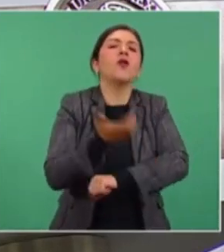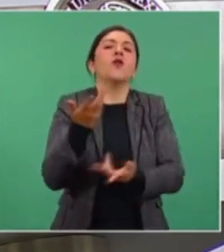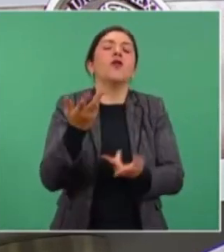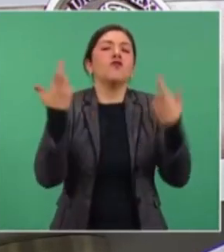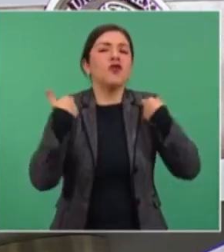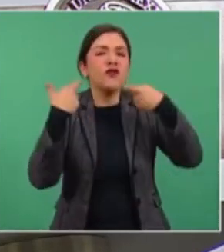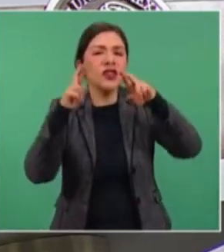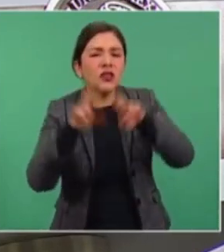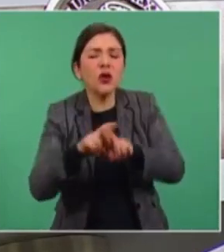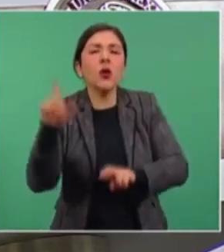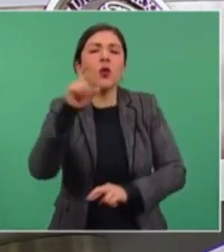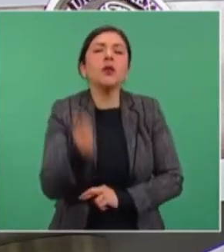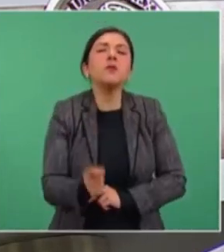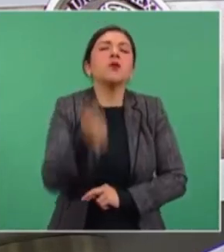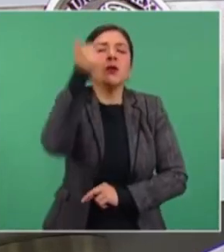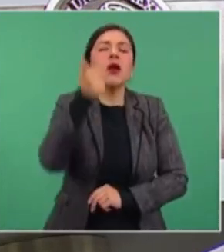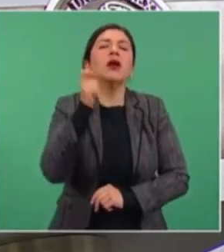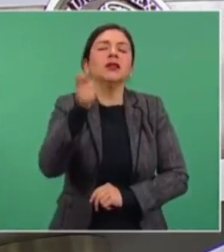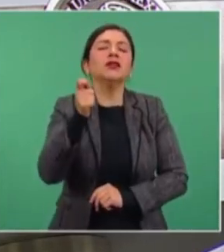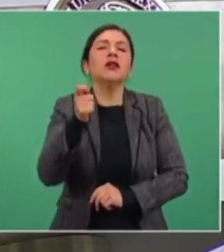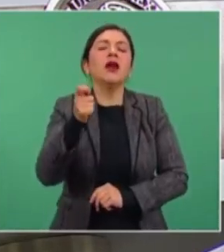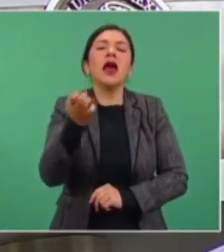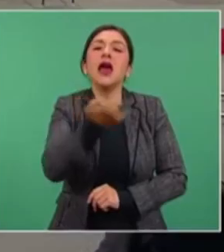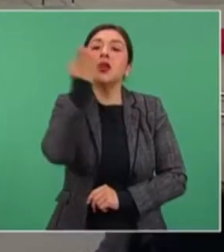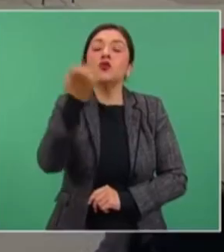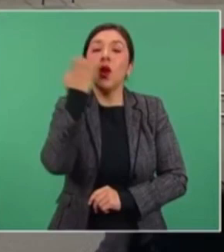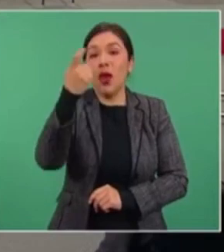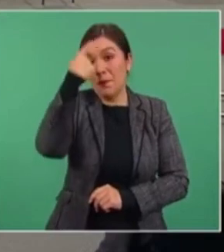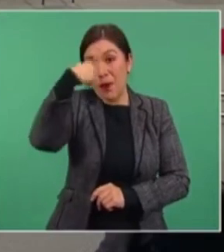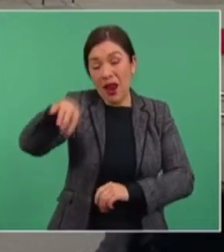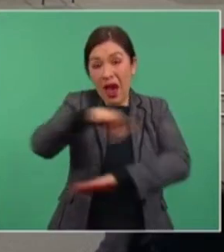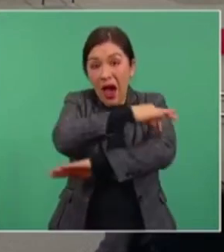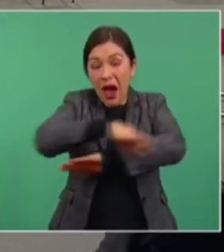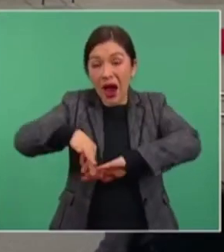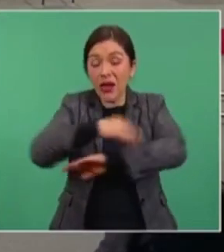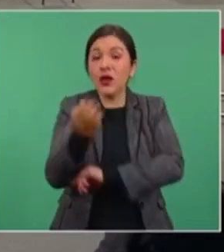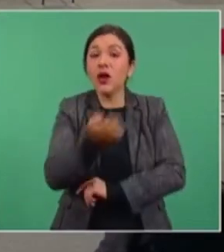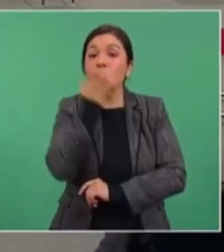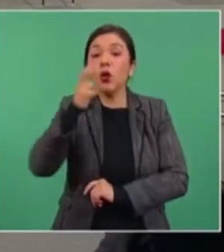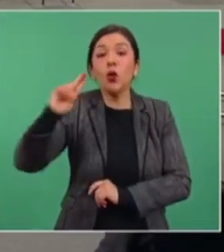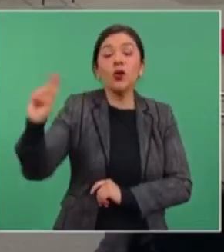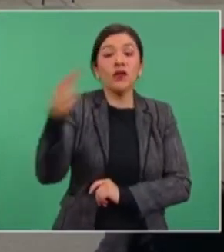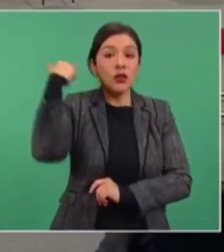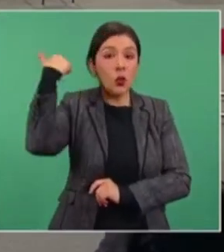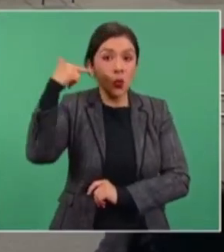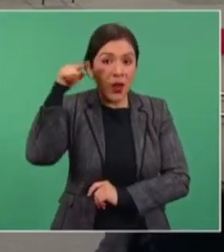generaciones de nuestra Escuela de Arquitectura de la Universidad de Guadalajara.